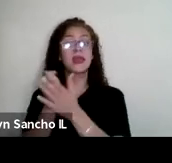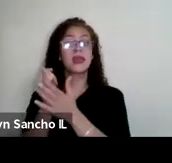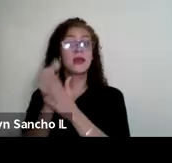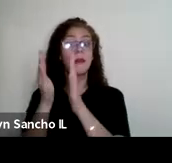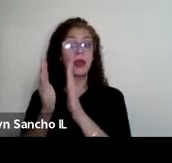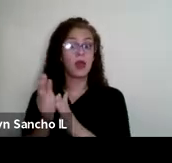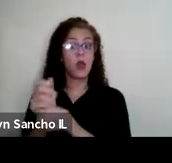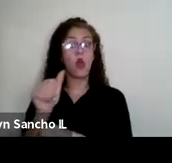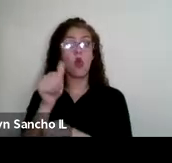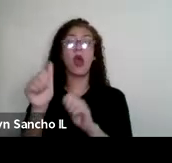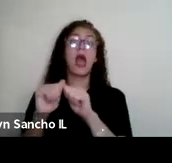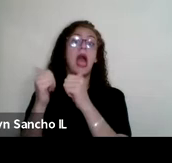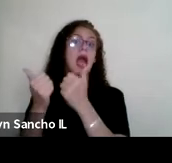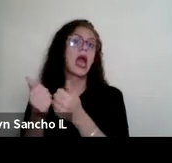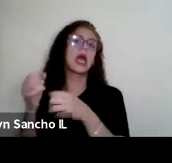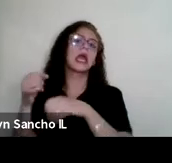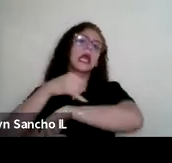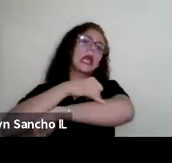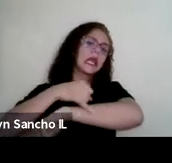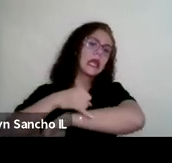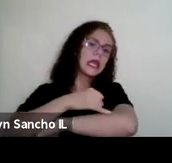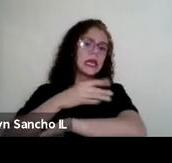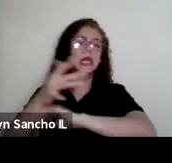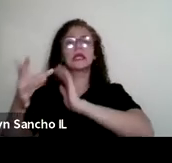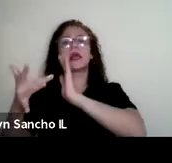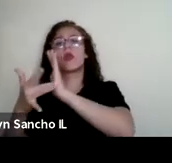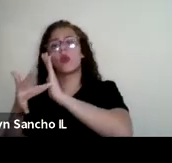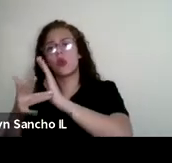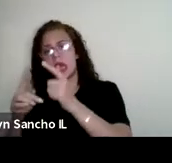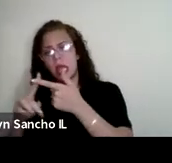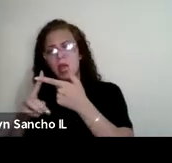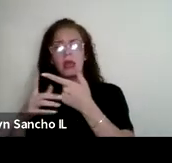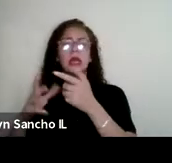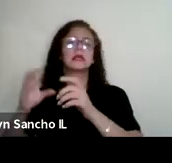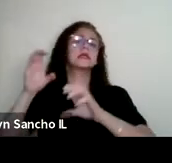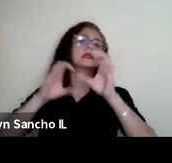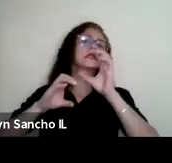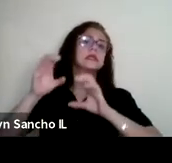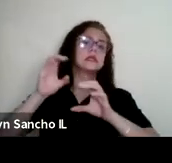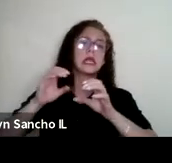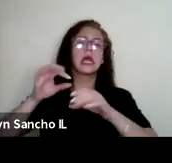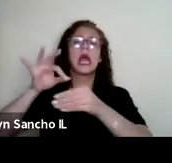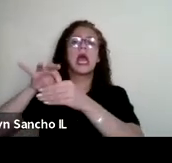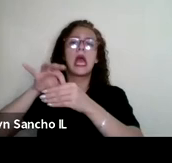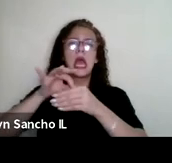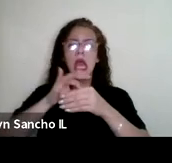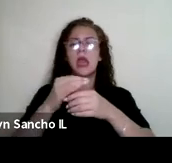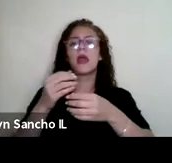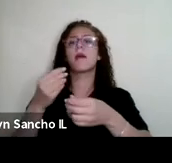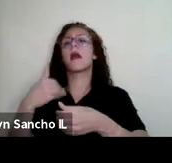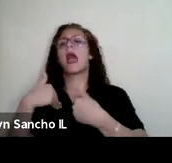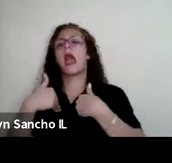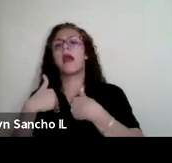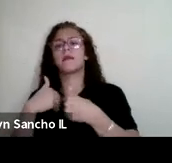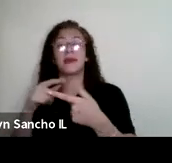las otras áreas, como la ingeniería y la tecnología, o como las ciencias agrícolas, veterinarias,